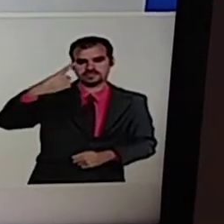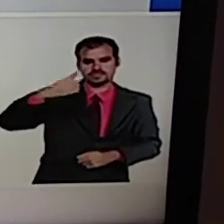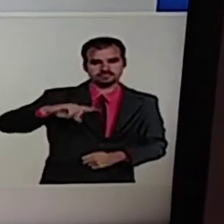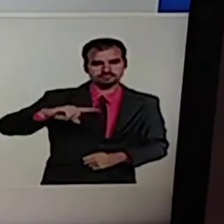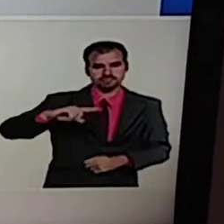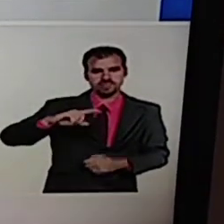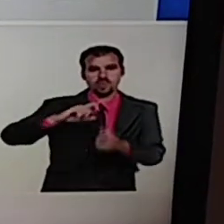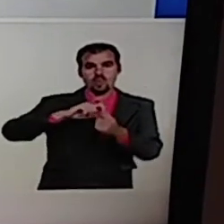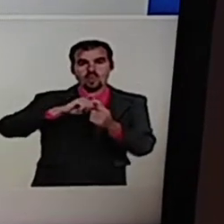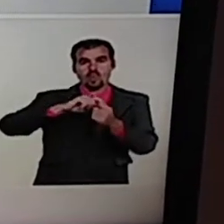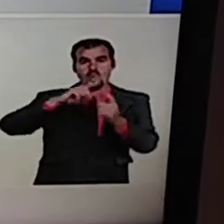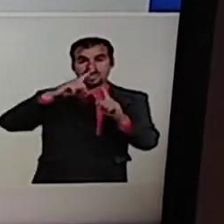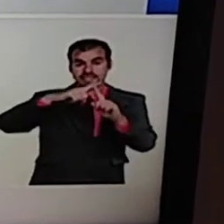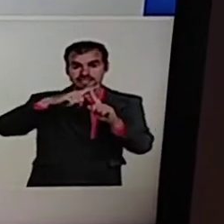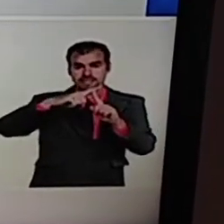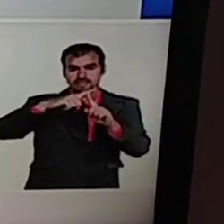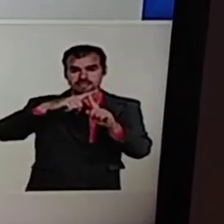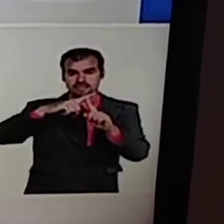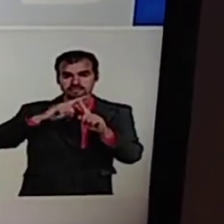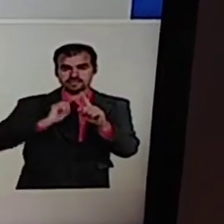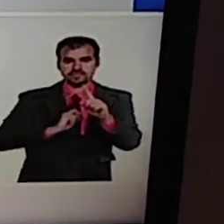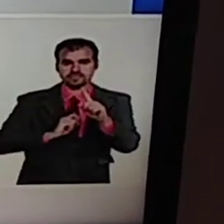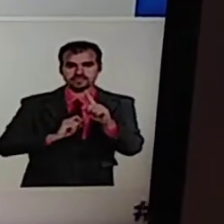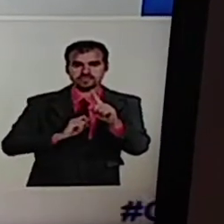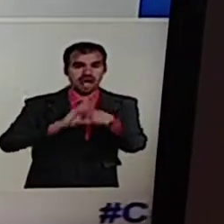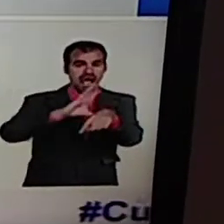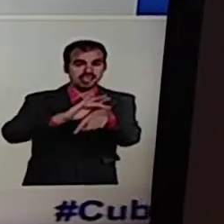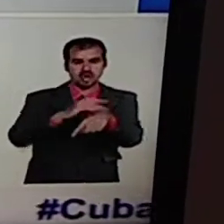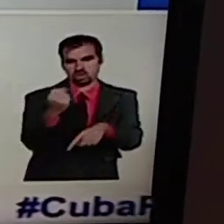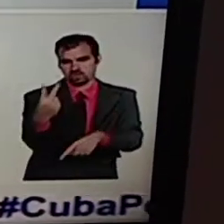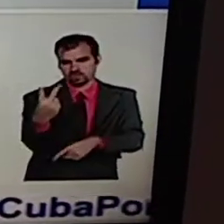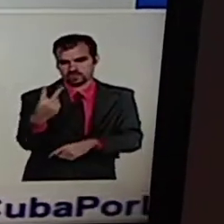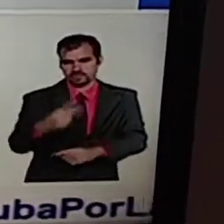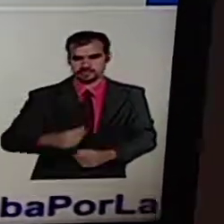De Guantánamo se diagnostican 2 casos en el día de ayer.